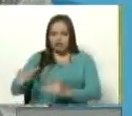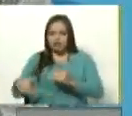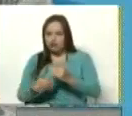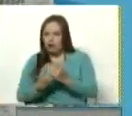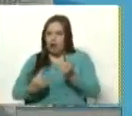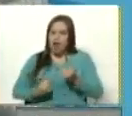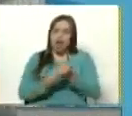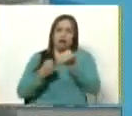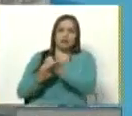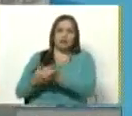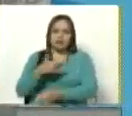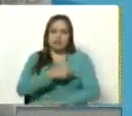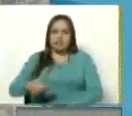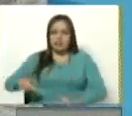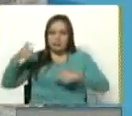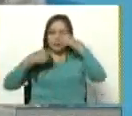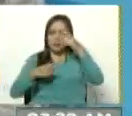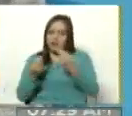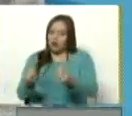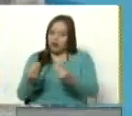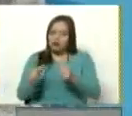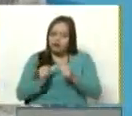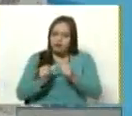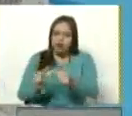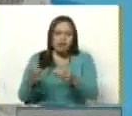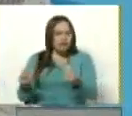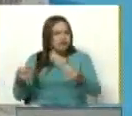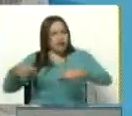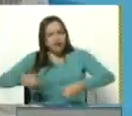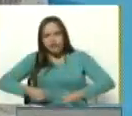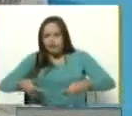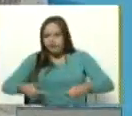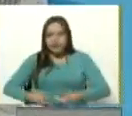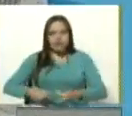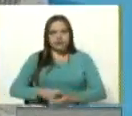Chávez. ¿Cómo nos hemos mantenido? Con mucho esfuerzo.